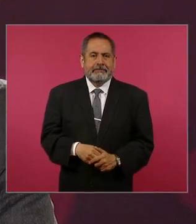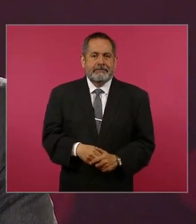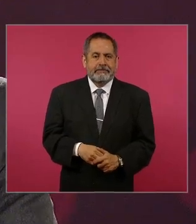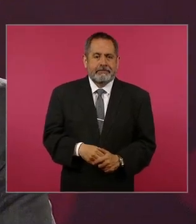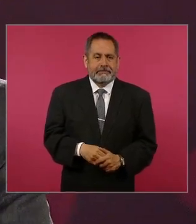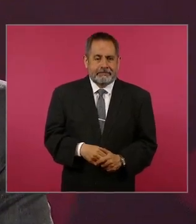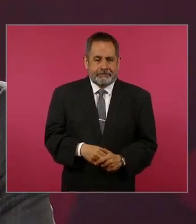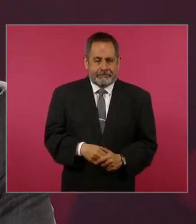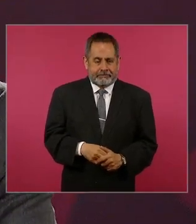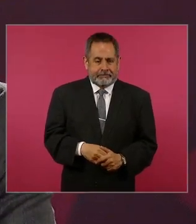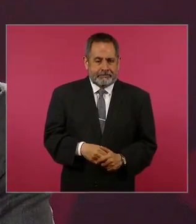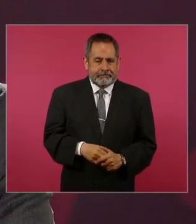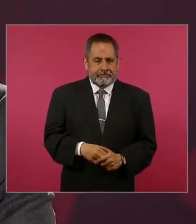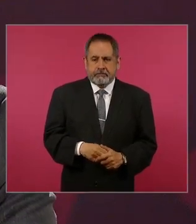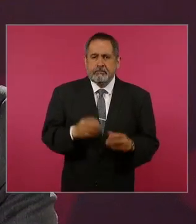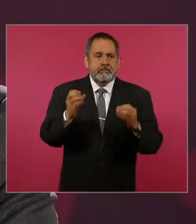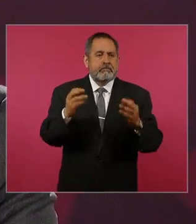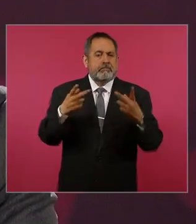Porque